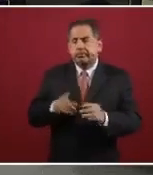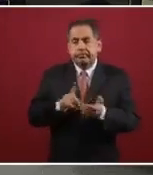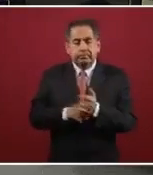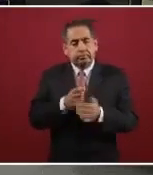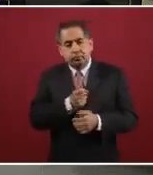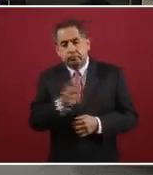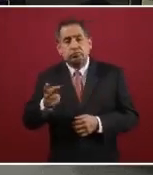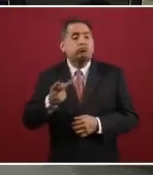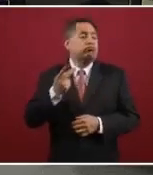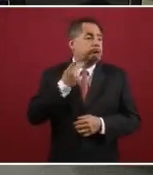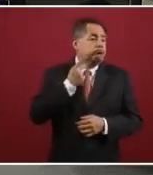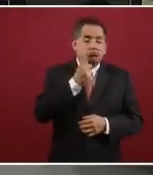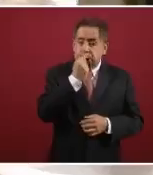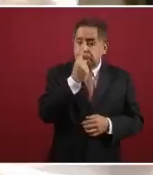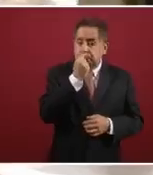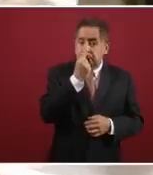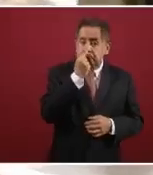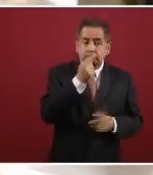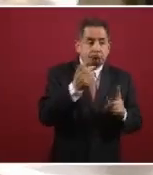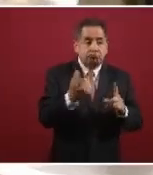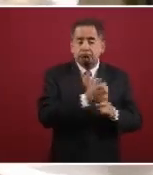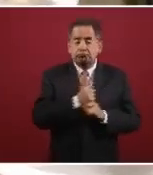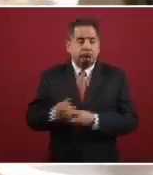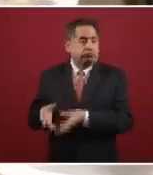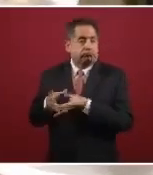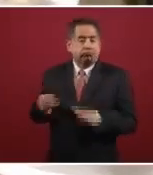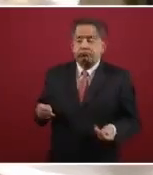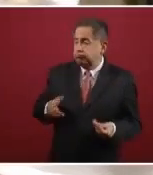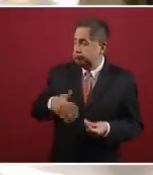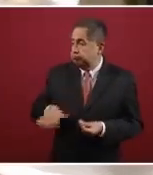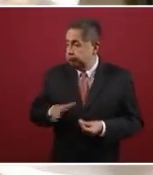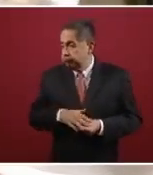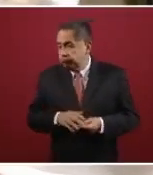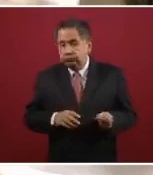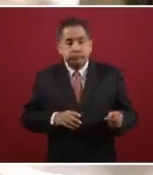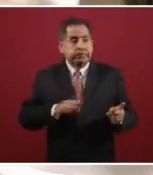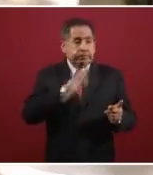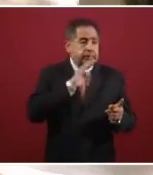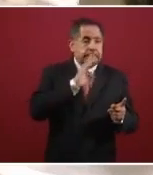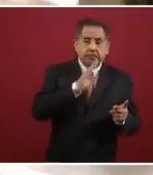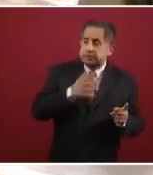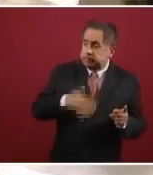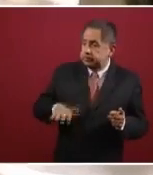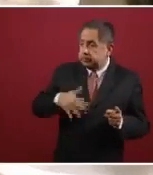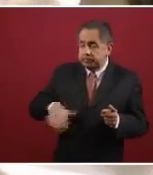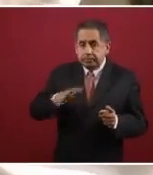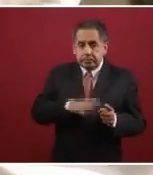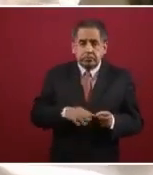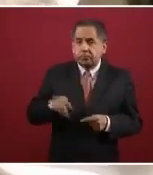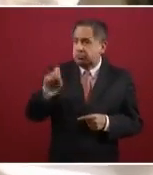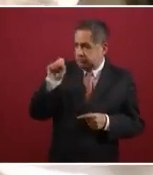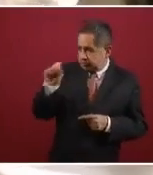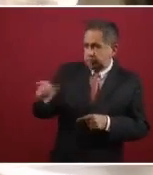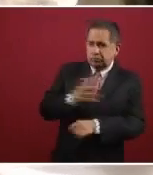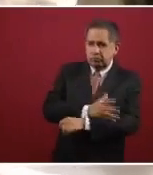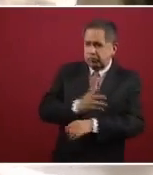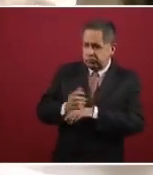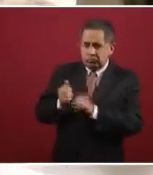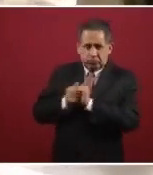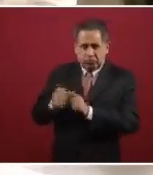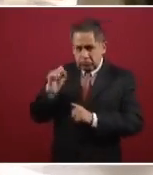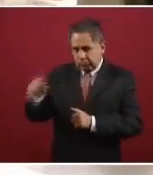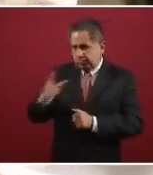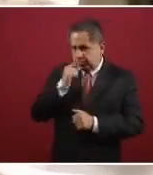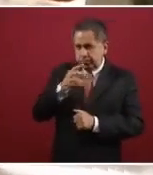policías desaparecidos que, como usted ya lo dijo, son las madres quienes los buscan y ellas apuntan a que fueron sus mismos compañeros de la